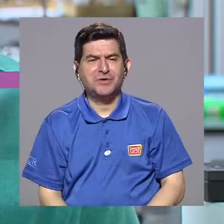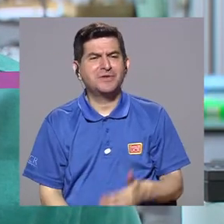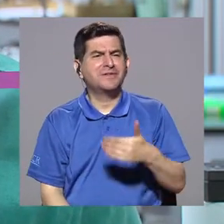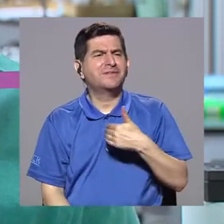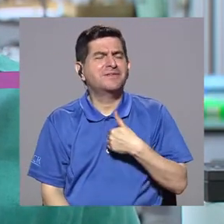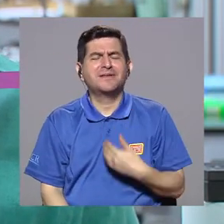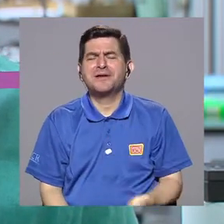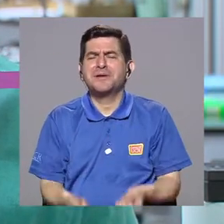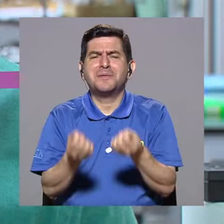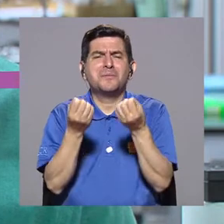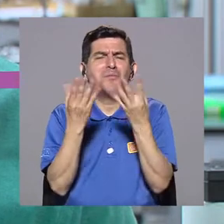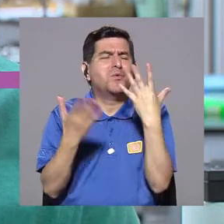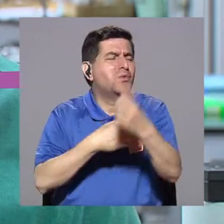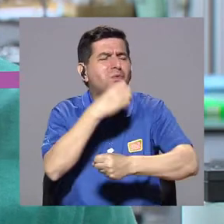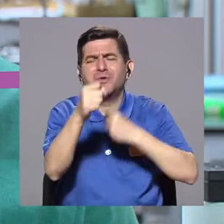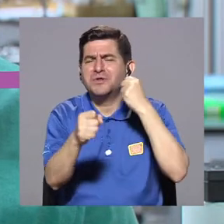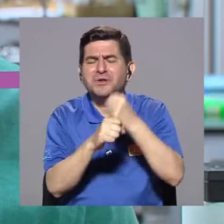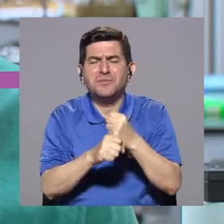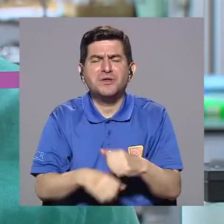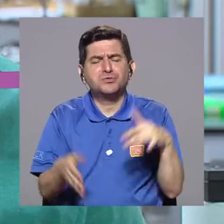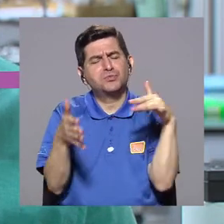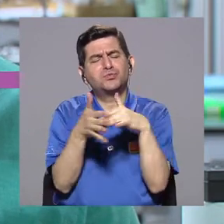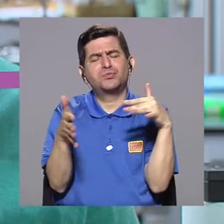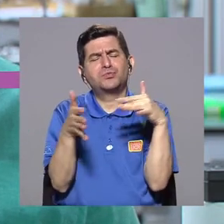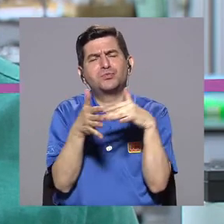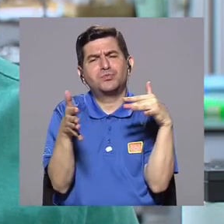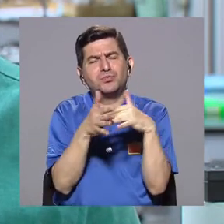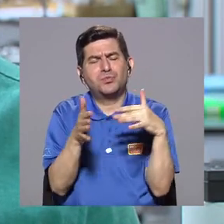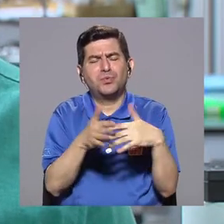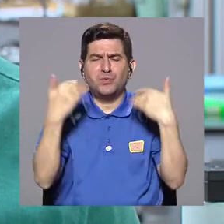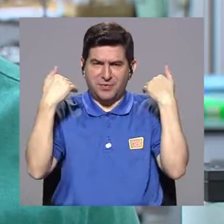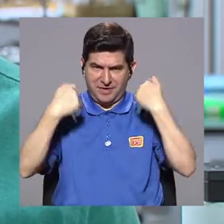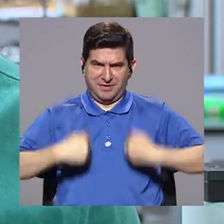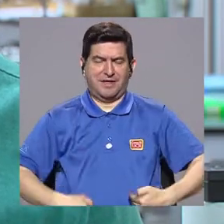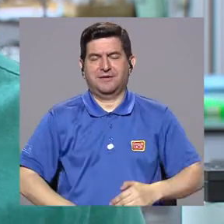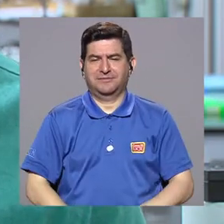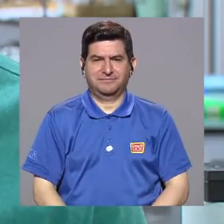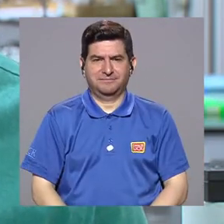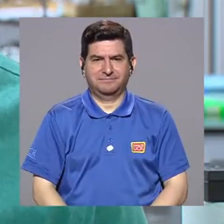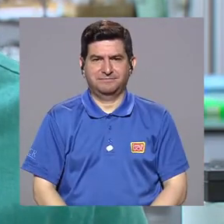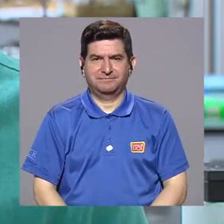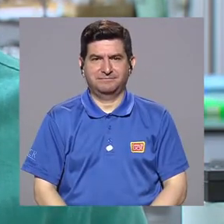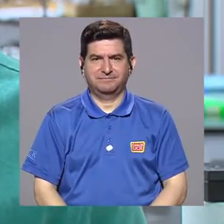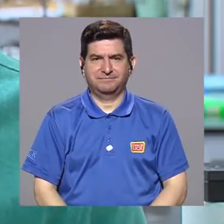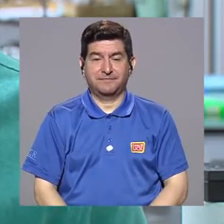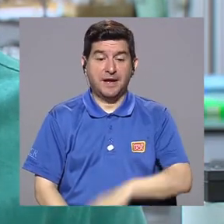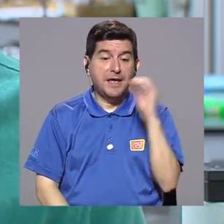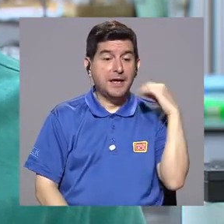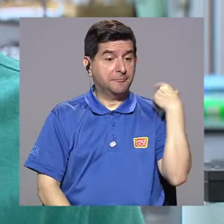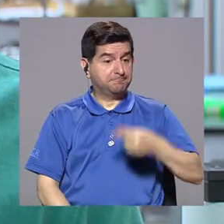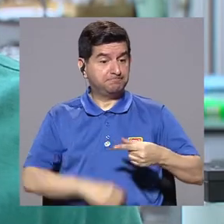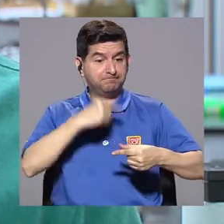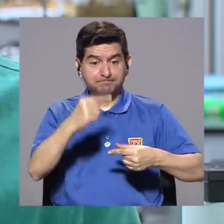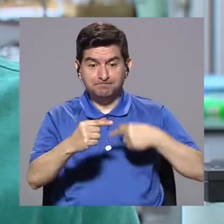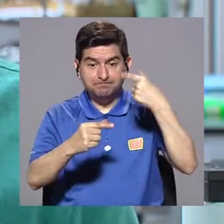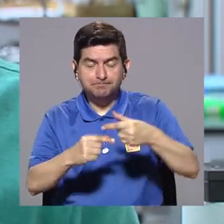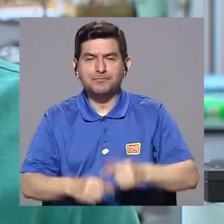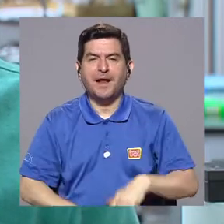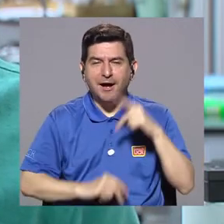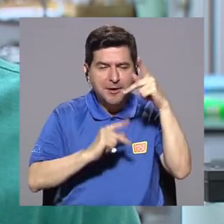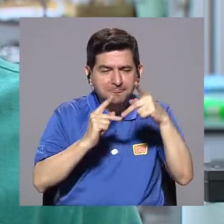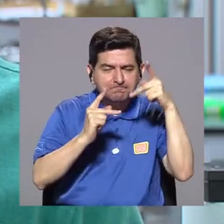que tiene muchos, muchos, muchos años de estarse estudiando por la humanidad, ¿verdad? Y que poco a poco la hemos